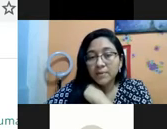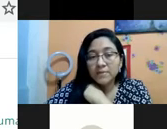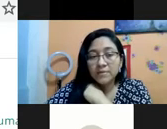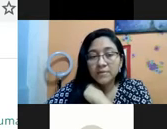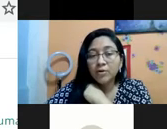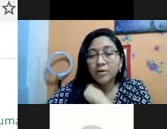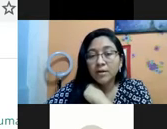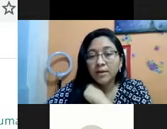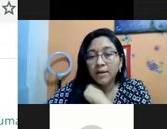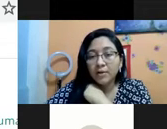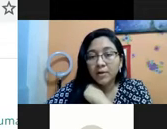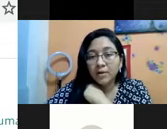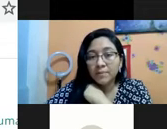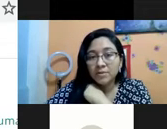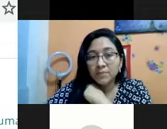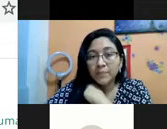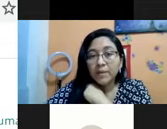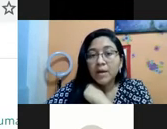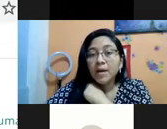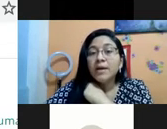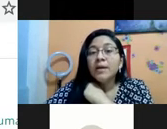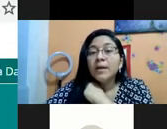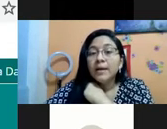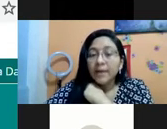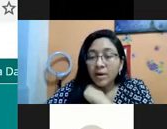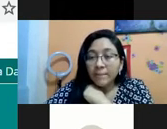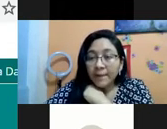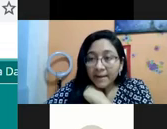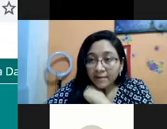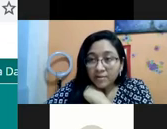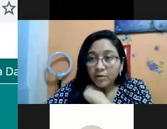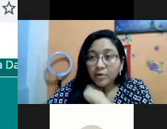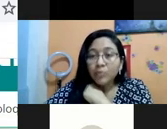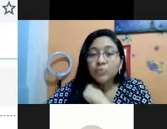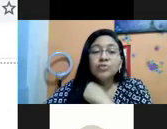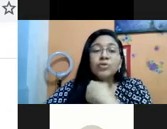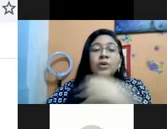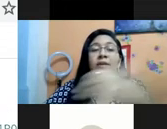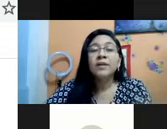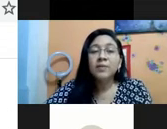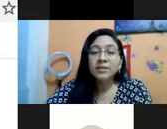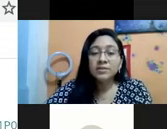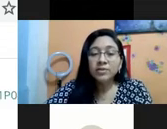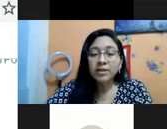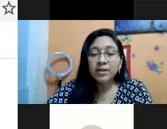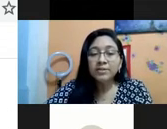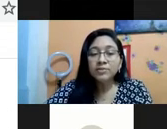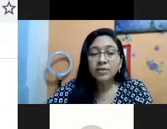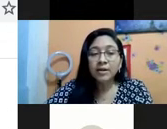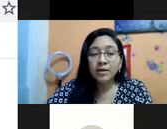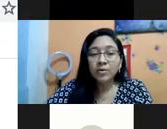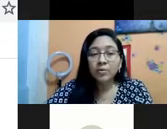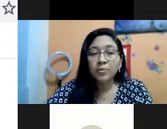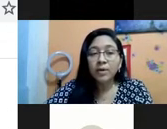presentan una especie de foro donde hablan de ganadores de pitch. Ellos aparte, los recursos no los han dejado en la sección general, sino